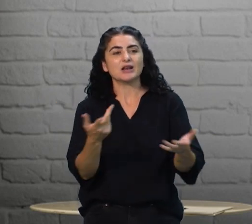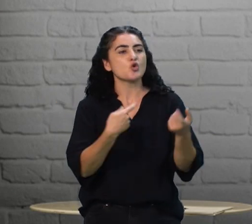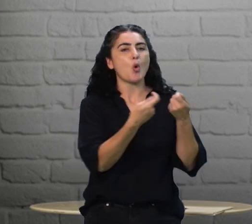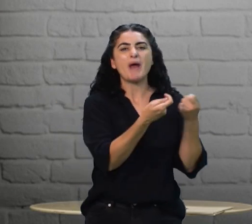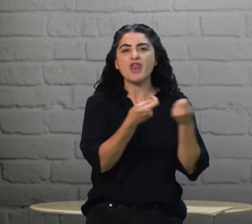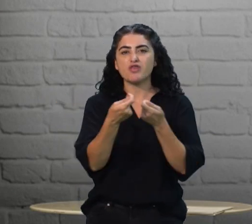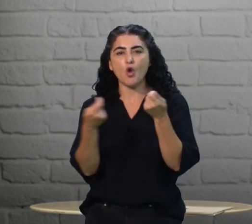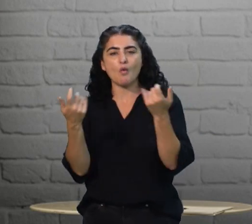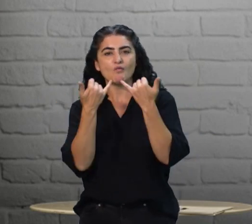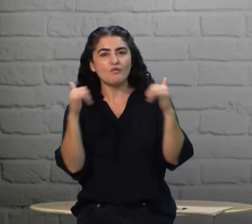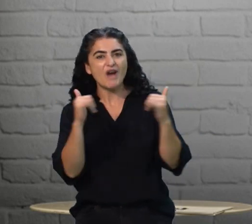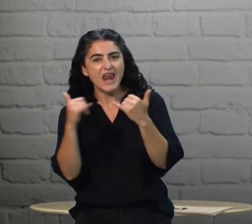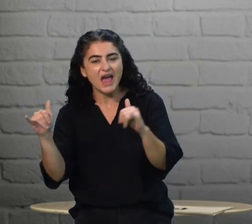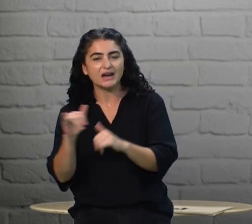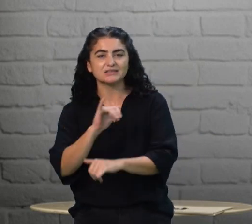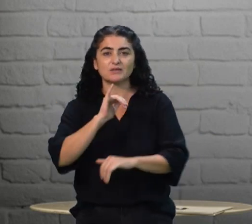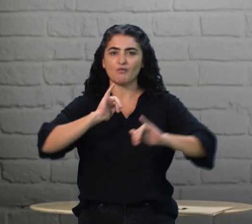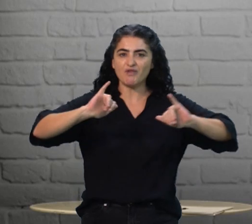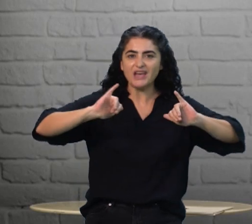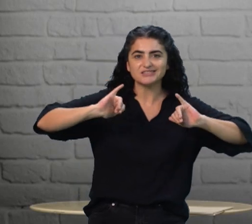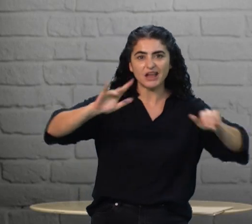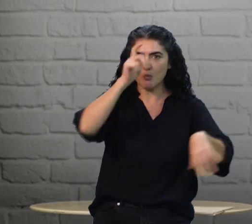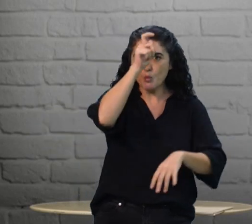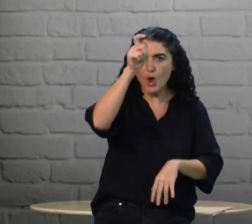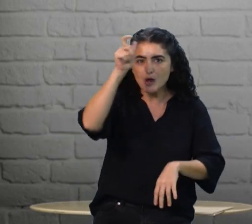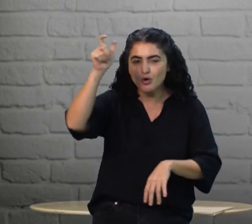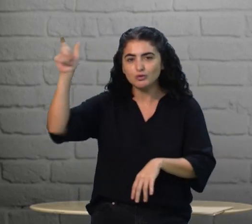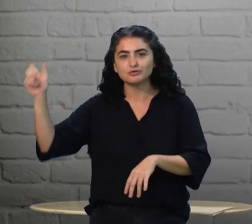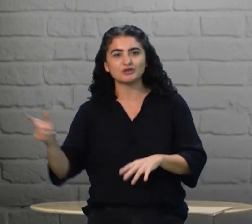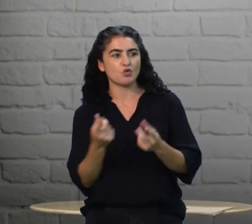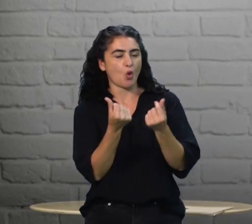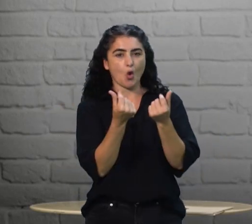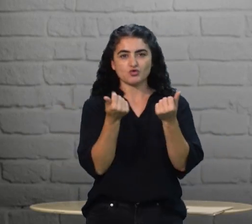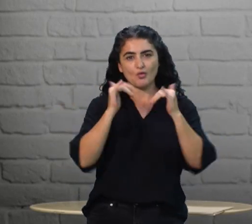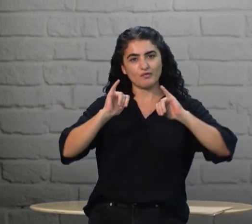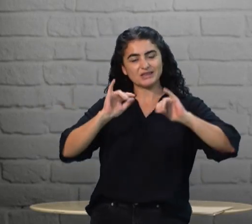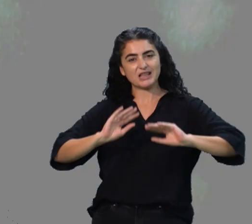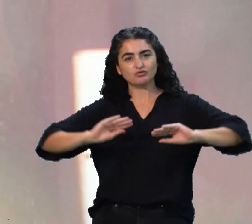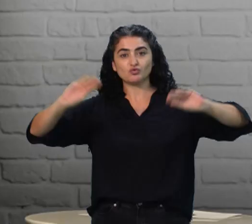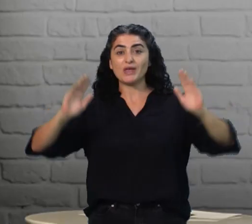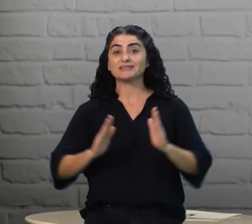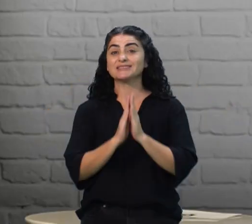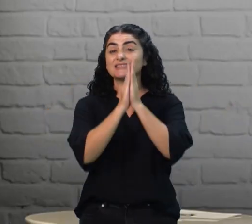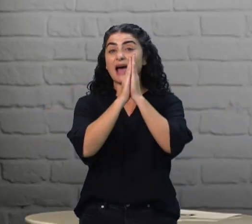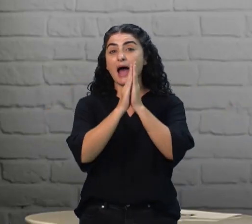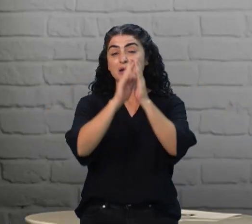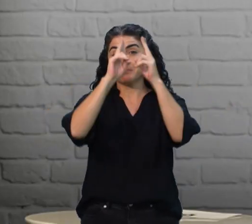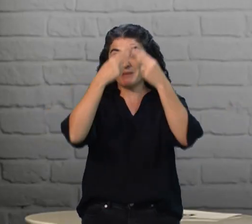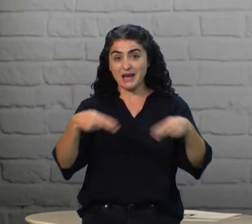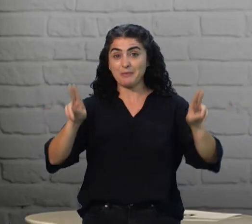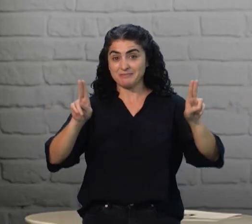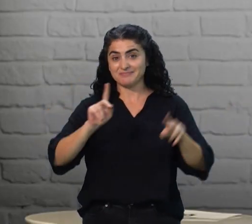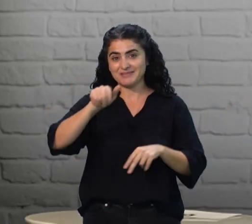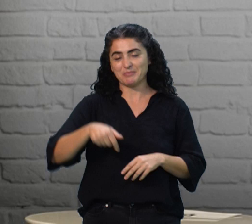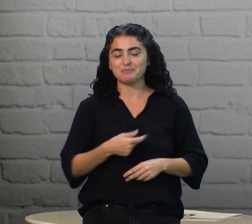las ferias son las fiestas de los pueblos las fiestas de logroño e San Bernabé dicen que de Madrid el cielo